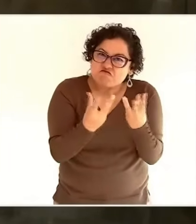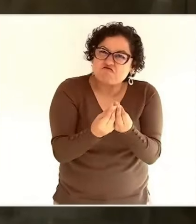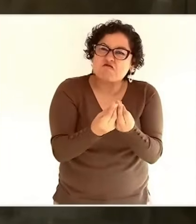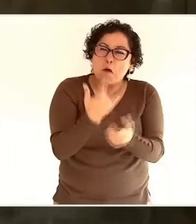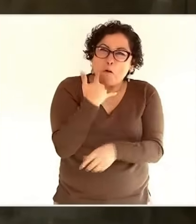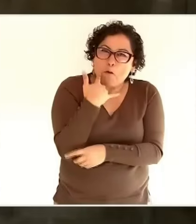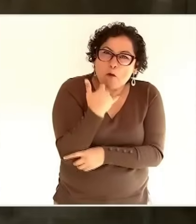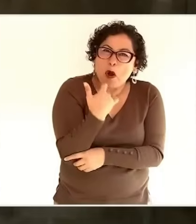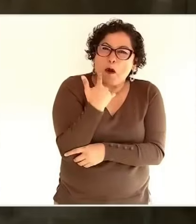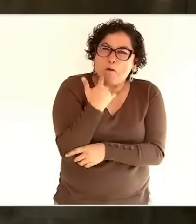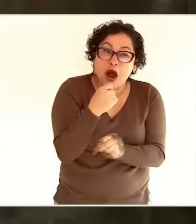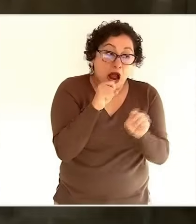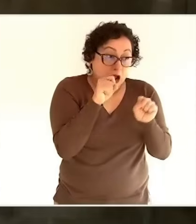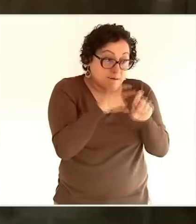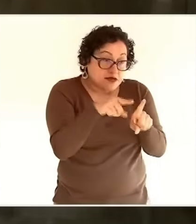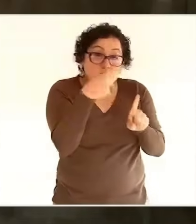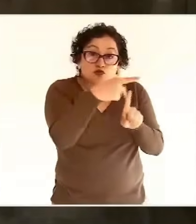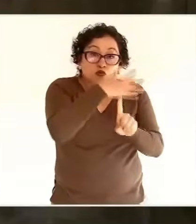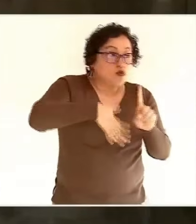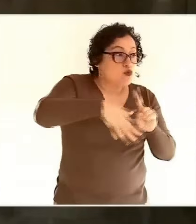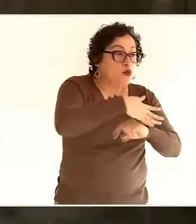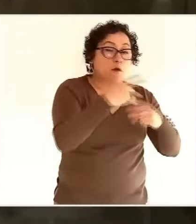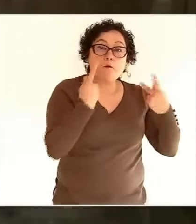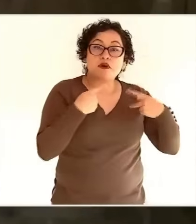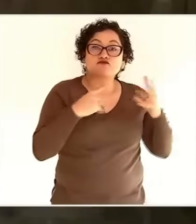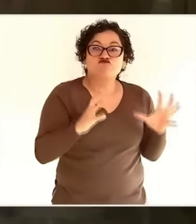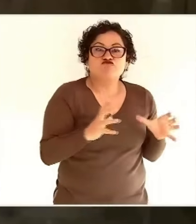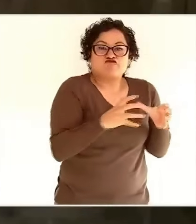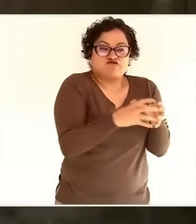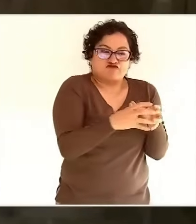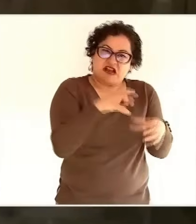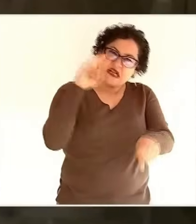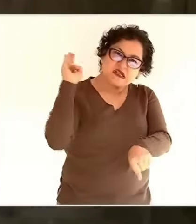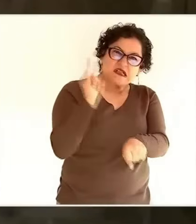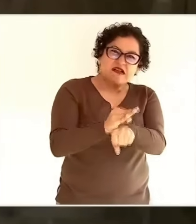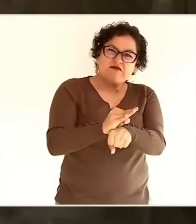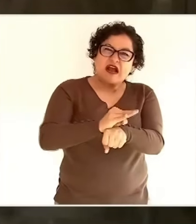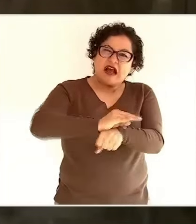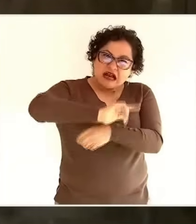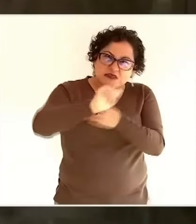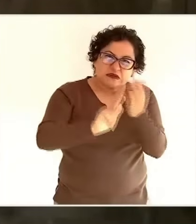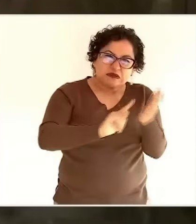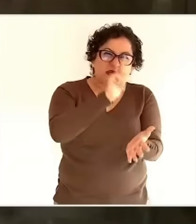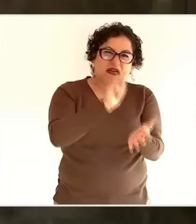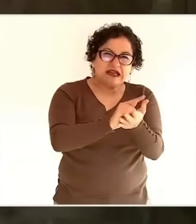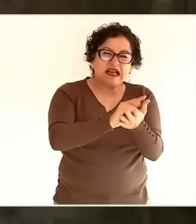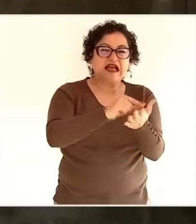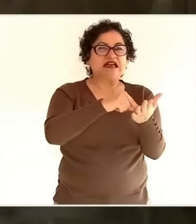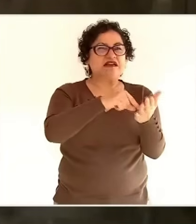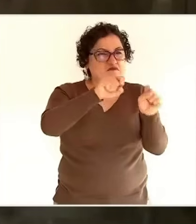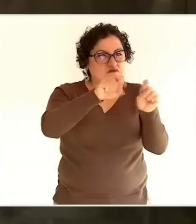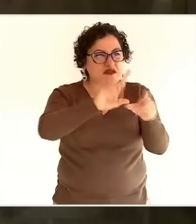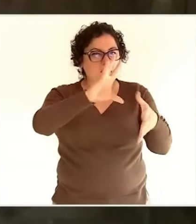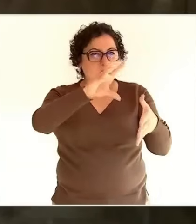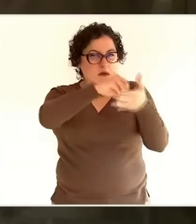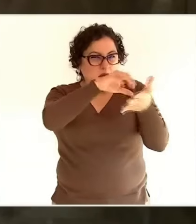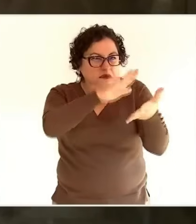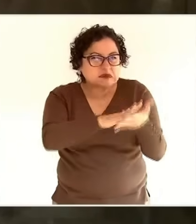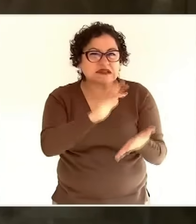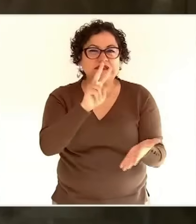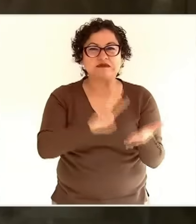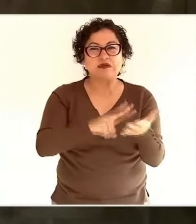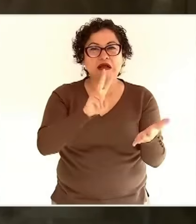que defendió ideales que siguen vigentes, los ideales liberales y republicanos de un